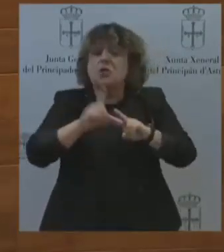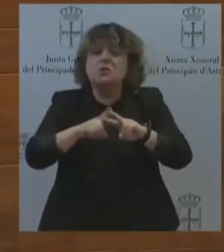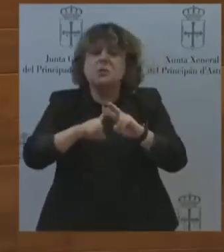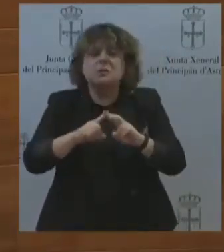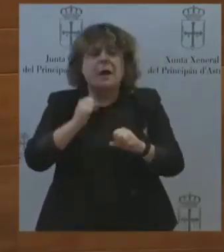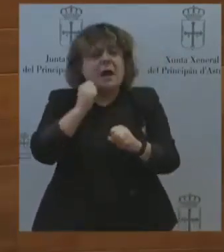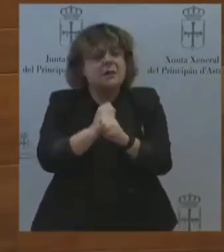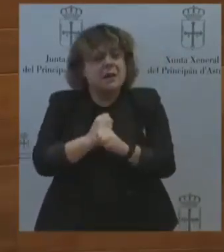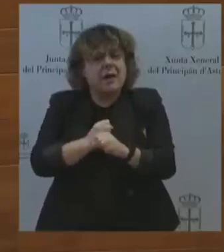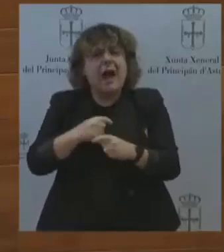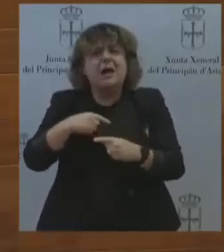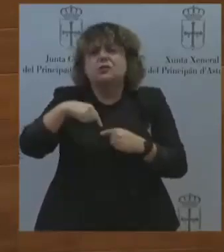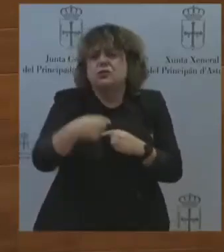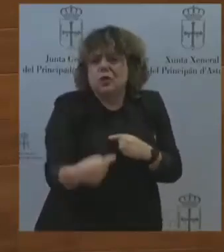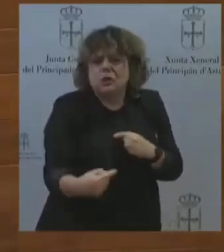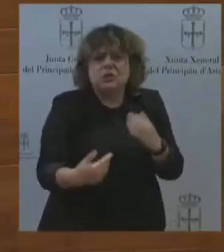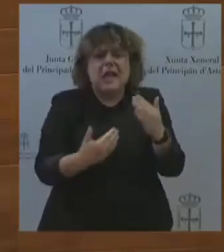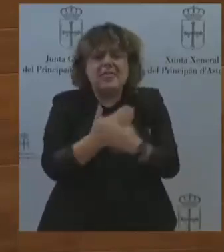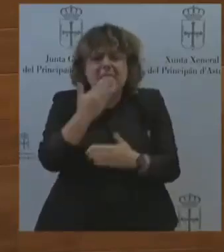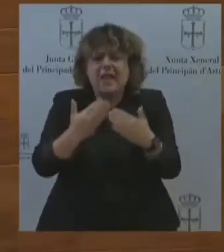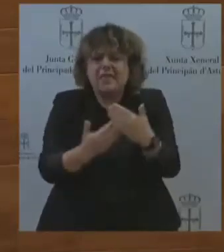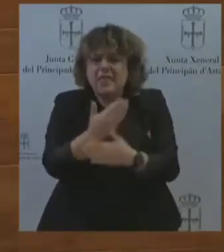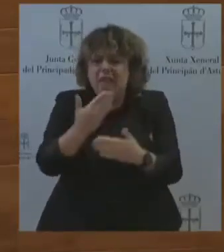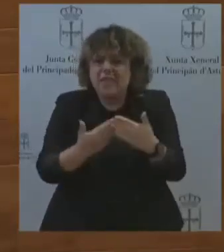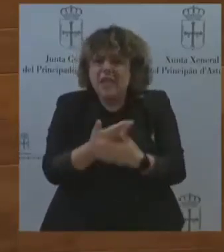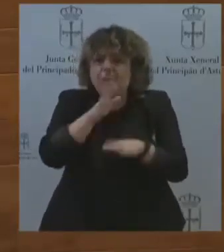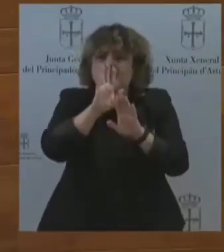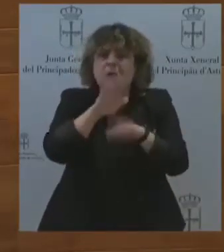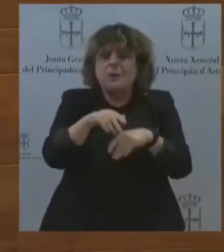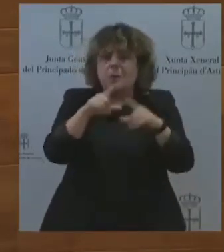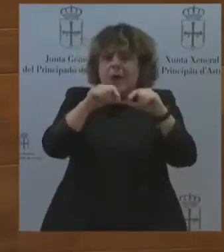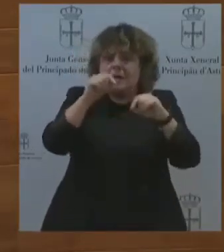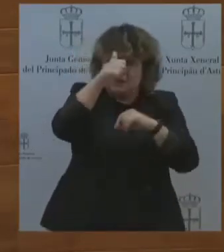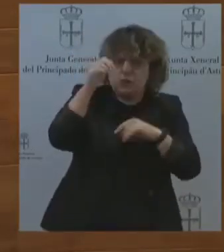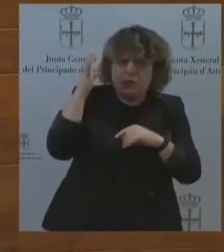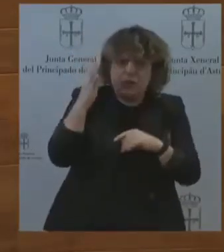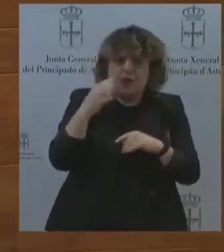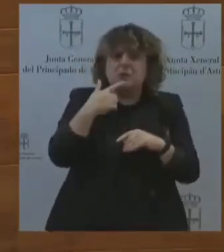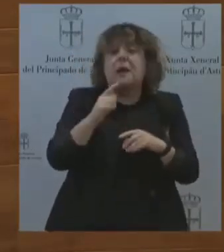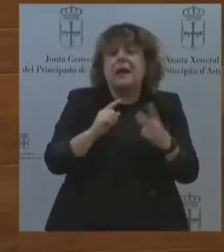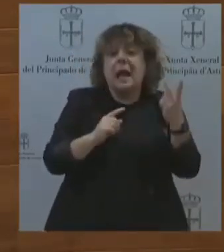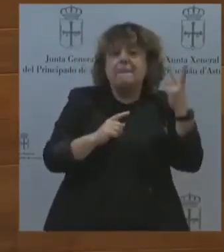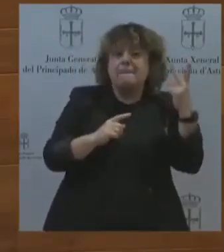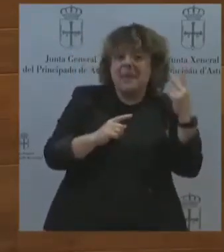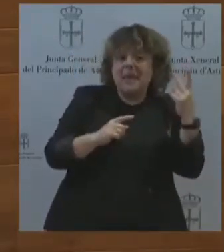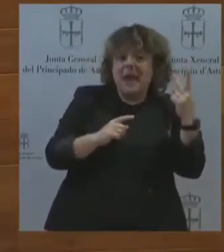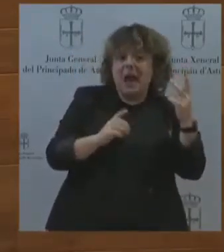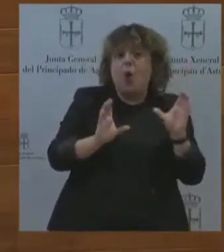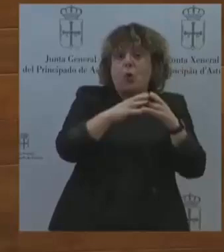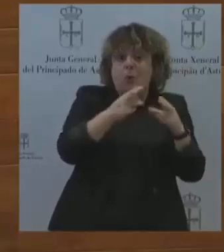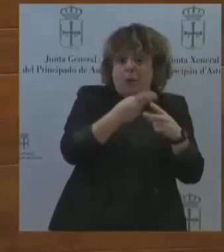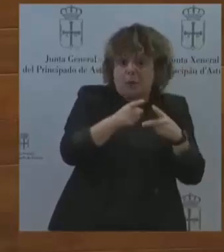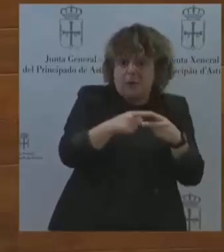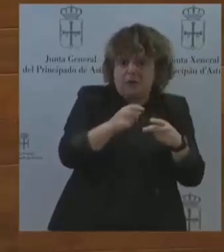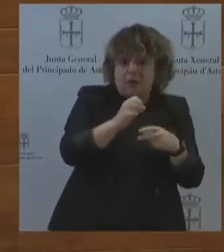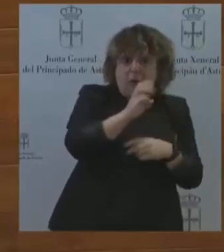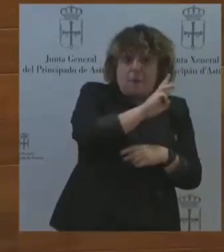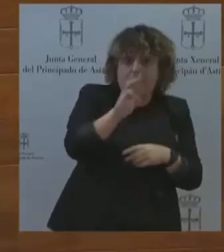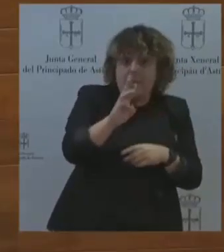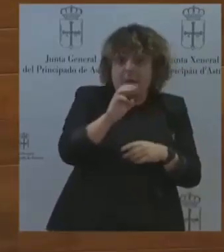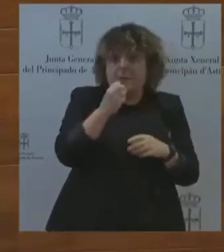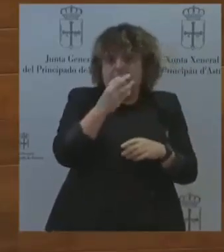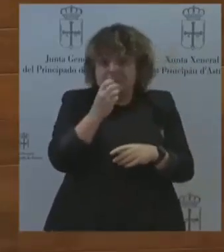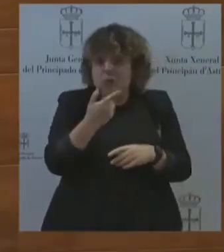la alternativa al bipartidismo llegue al gobierno de nuestra querida Asturias. No somos como el resto de partidos de esta Cámara,